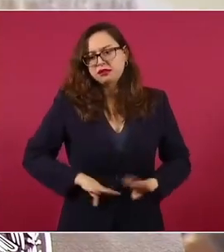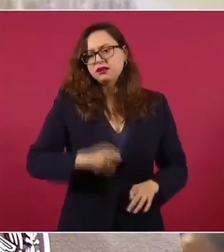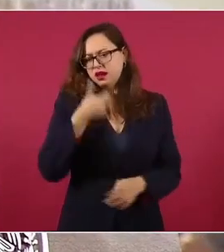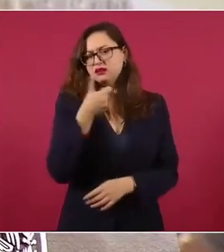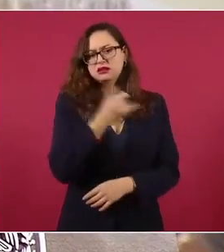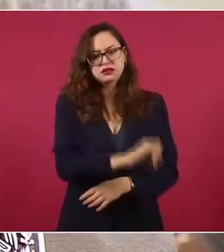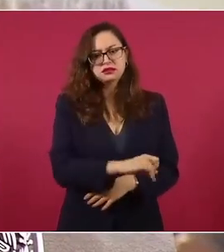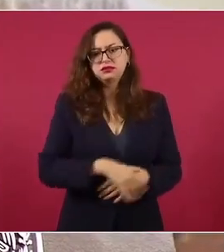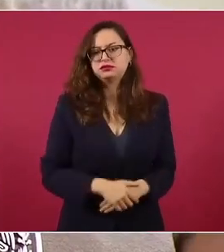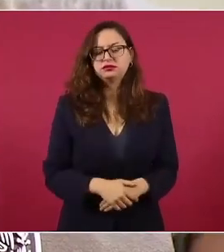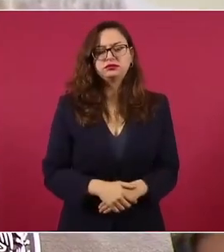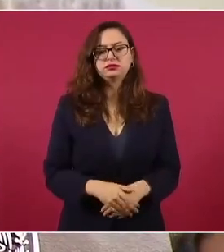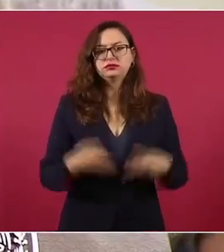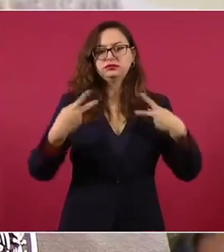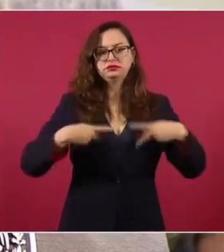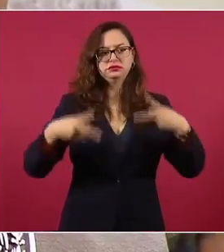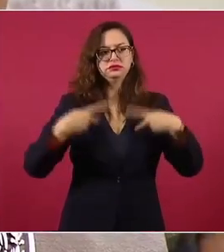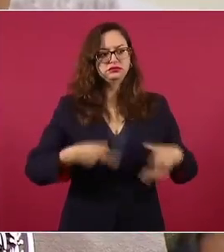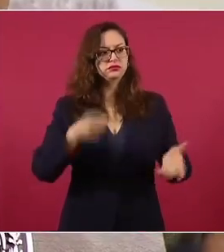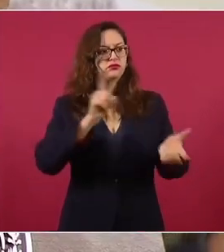del Reforma y